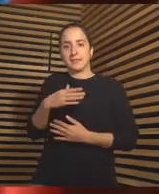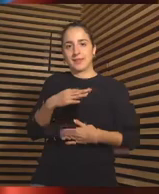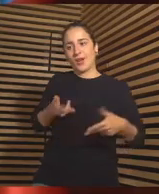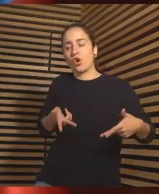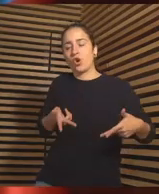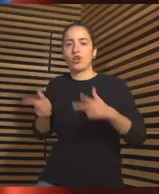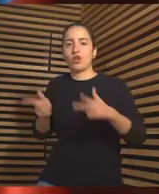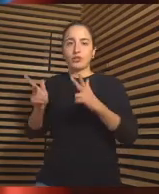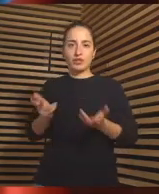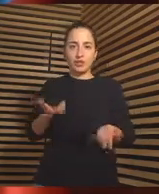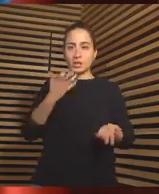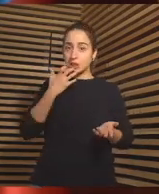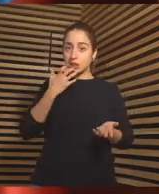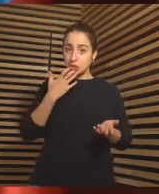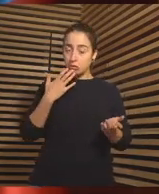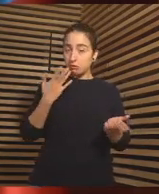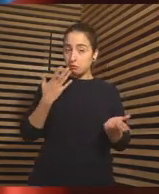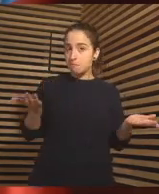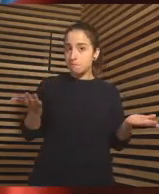terrazas.